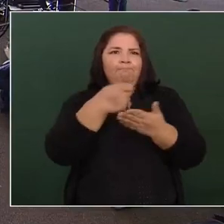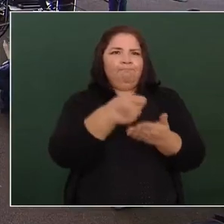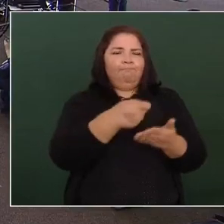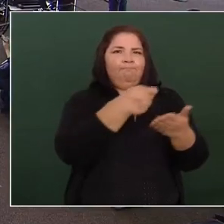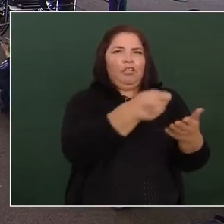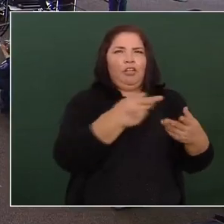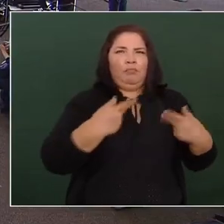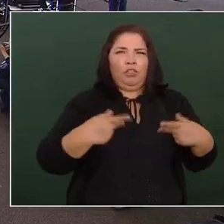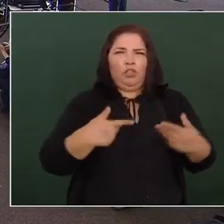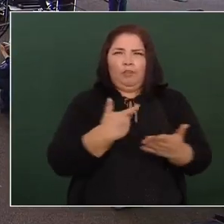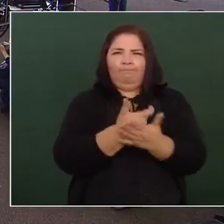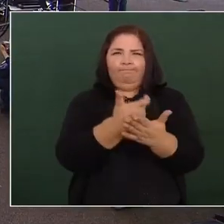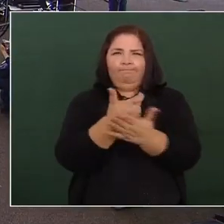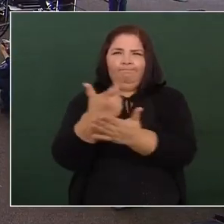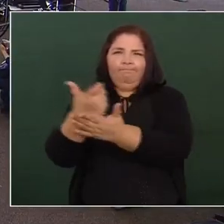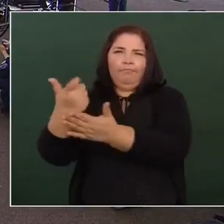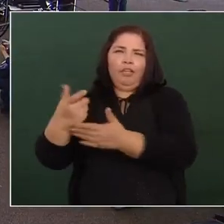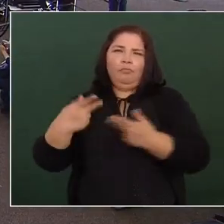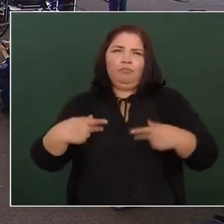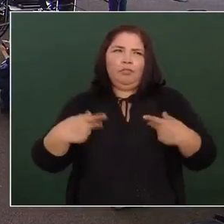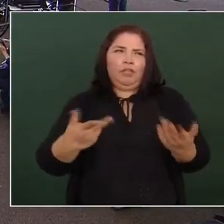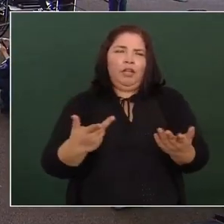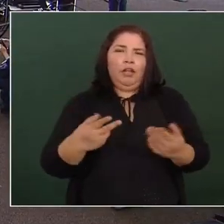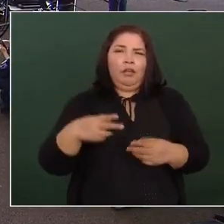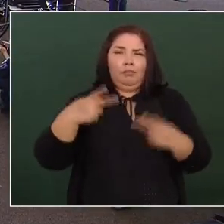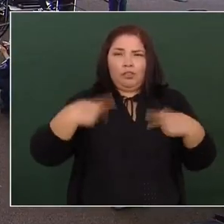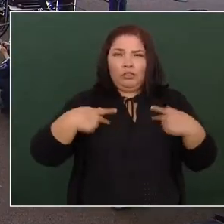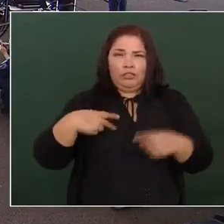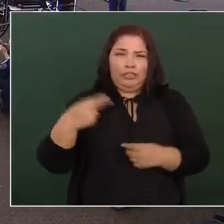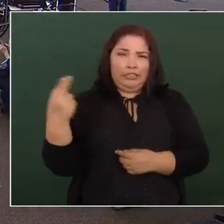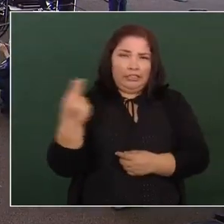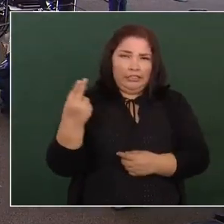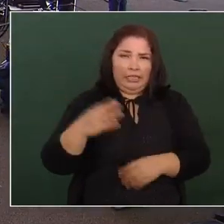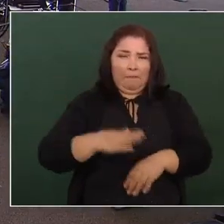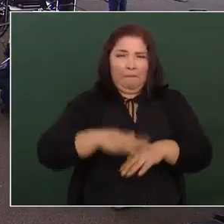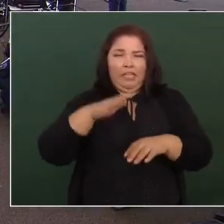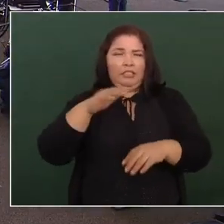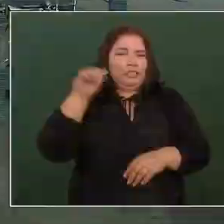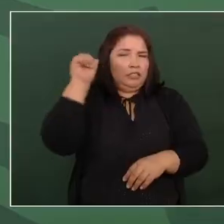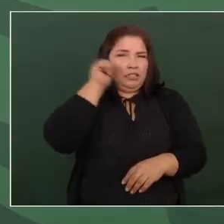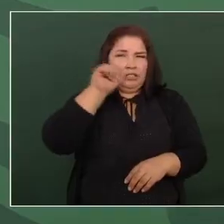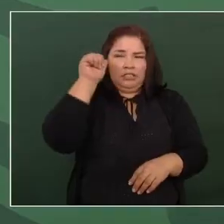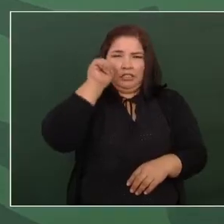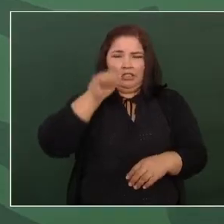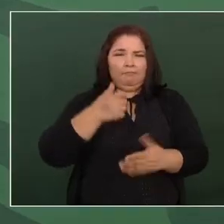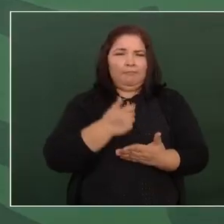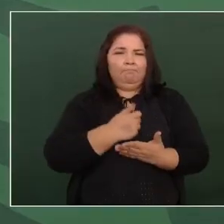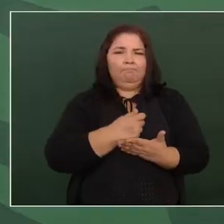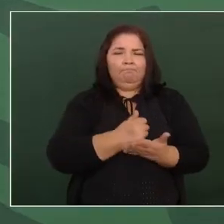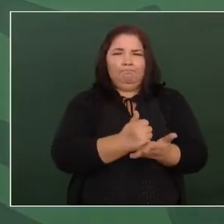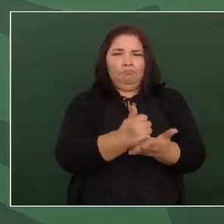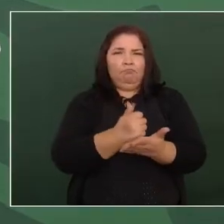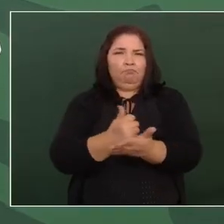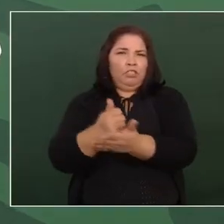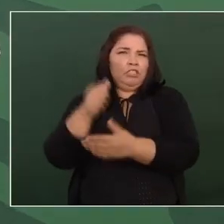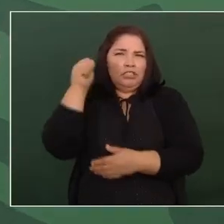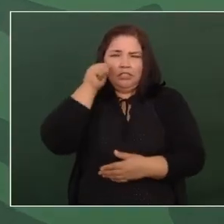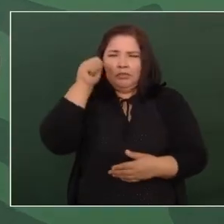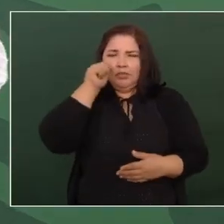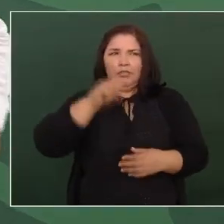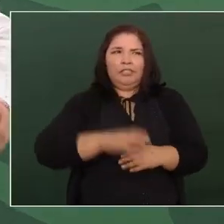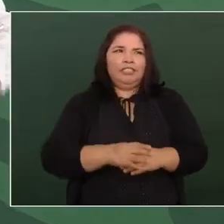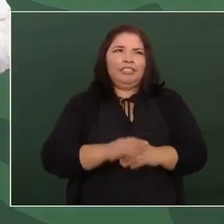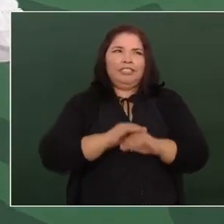familia. Para la gente más necesitada. Siempre van a tener apoyo. 10 ya, mil, 10 ya. Mil